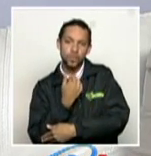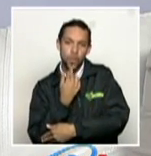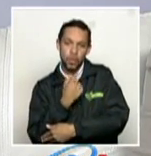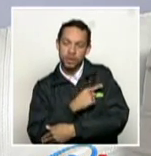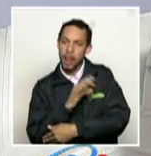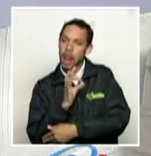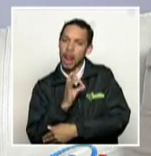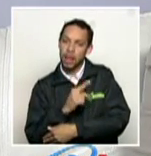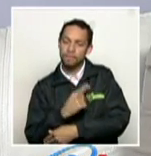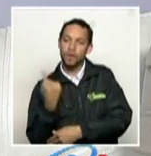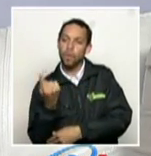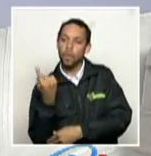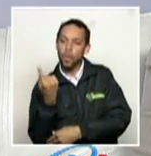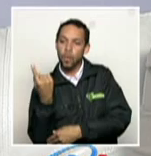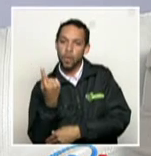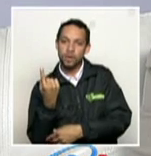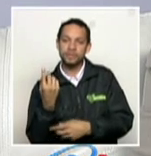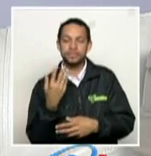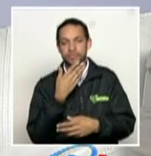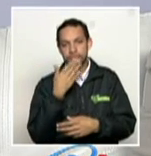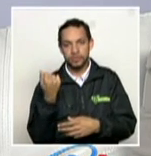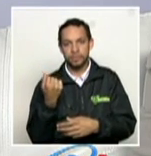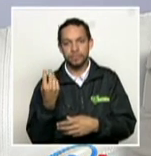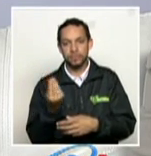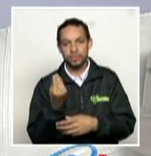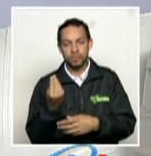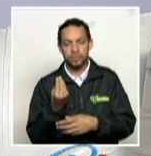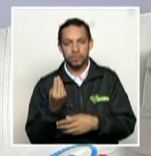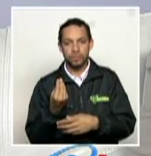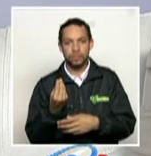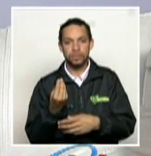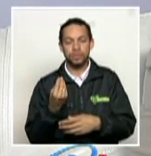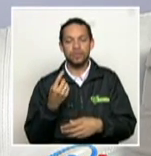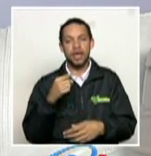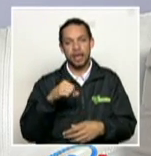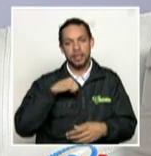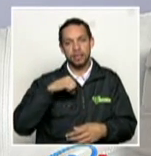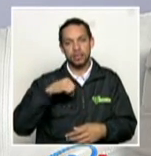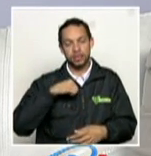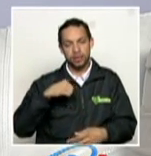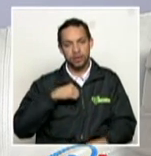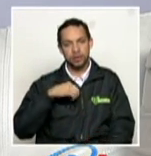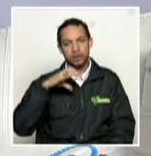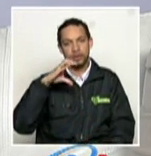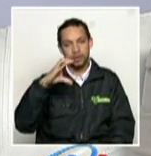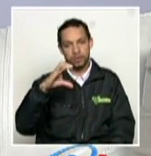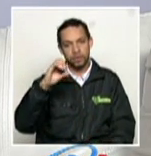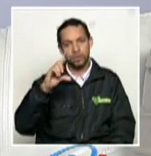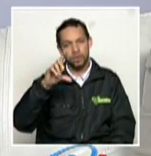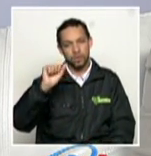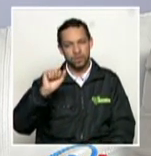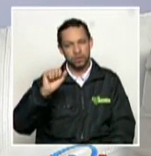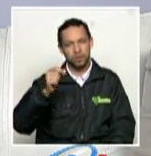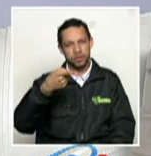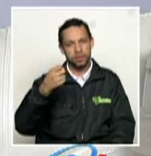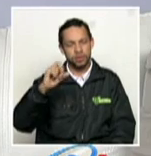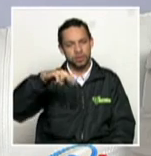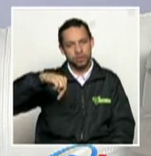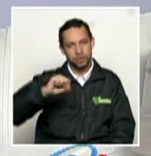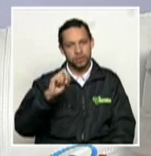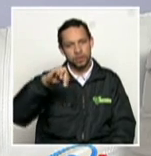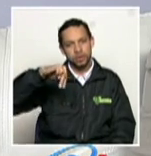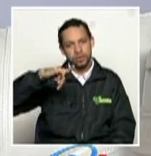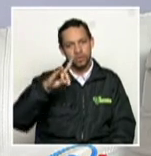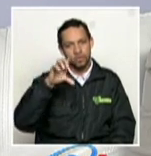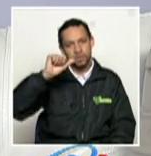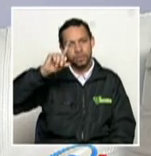hay unos jugos que no se los toma y yo se los decidí endulzar con cola granulada. Entonces, no sé hasta dónde sea bueno endulzarle con